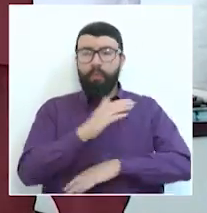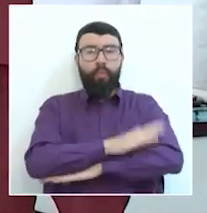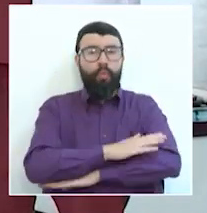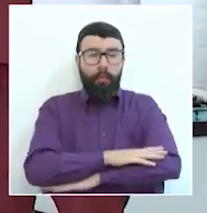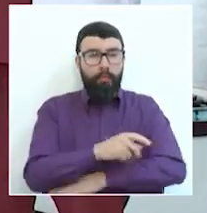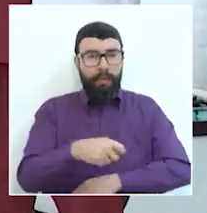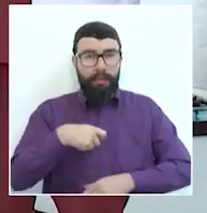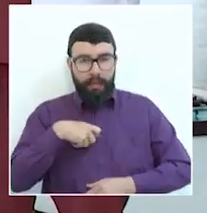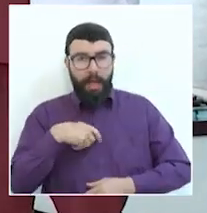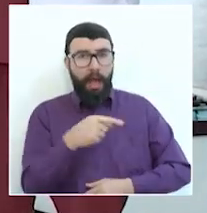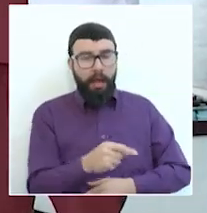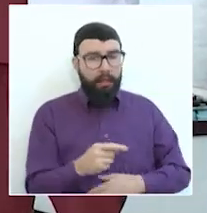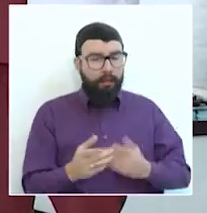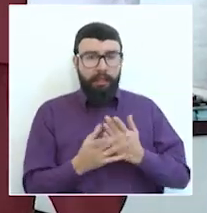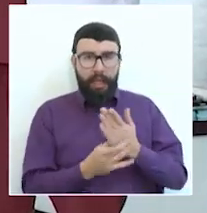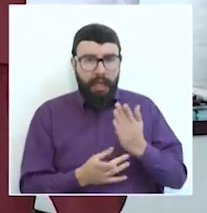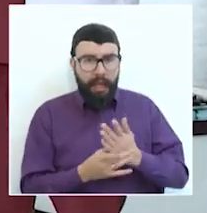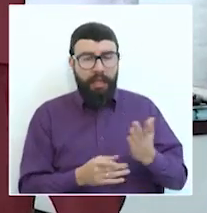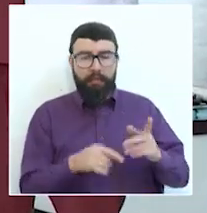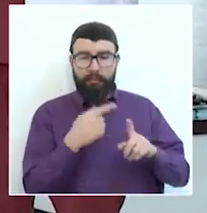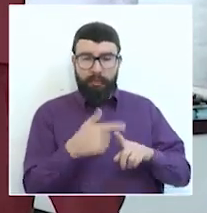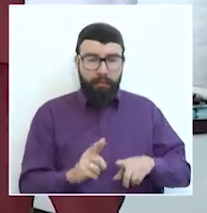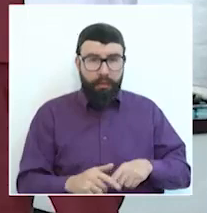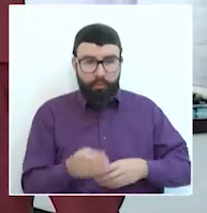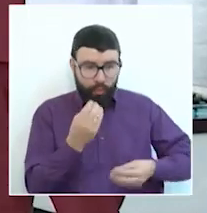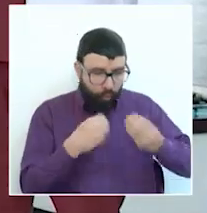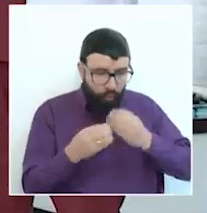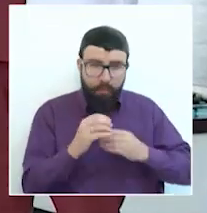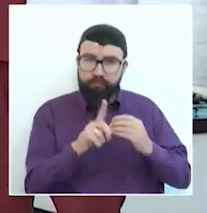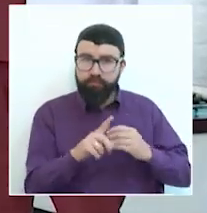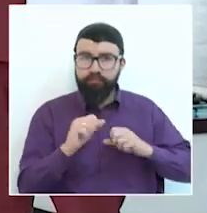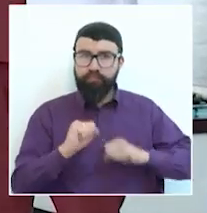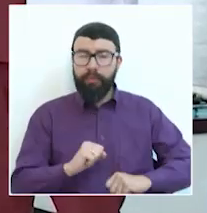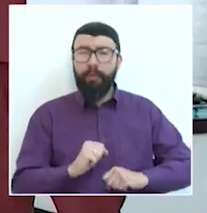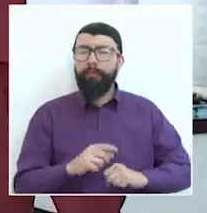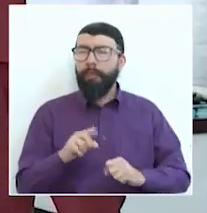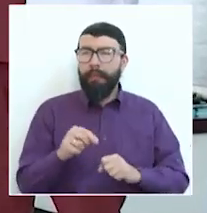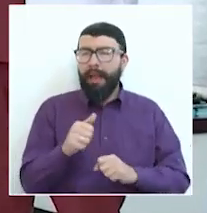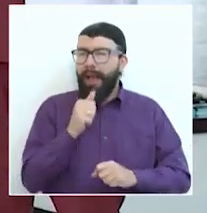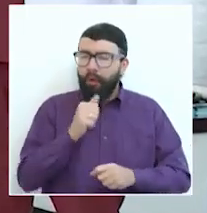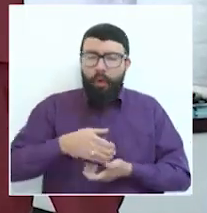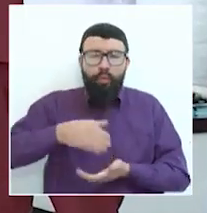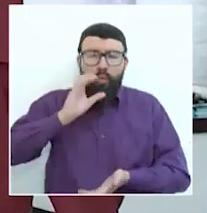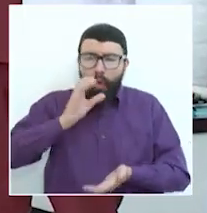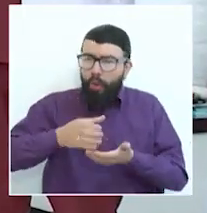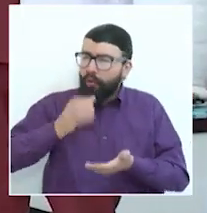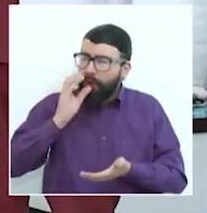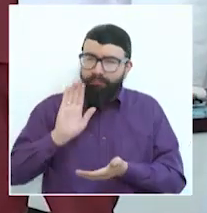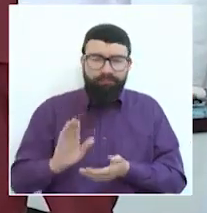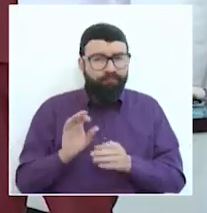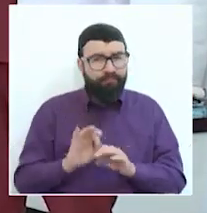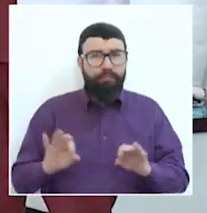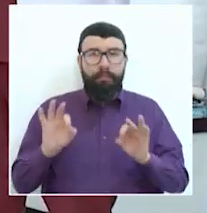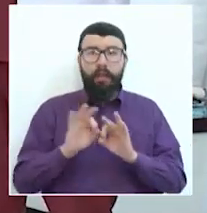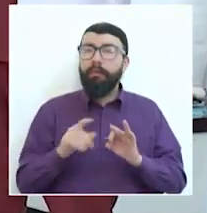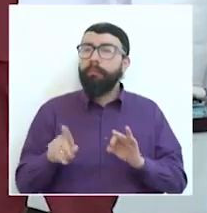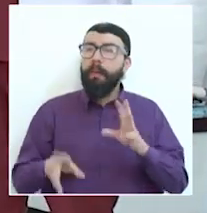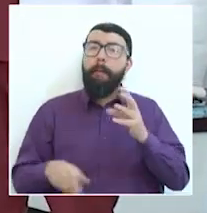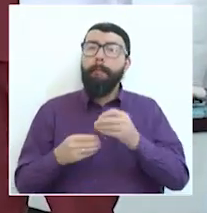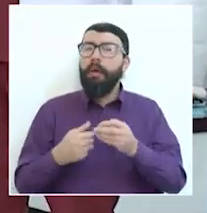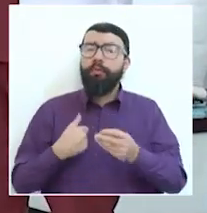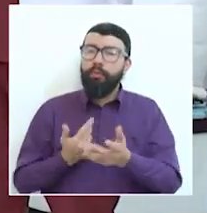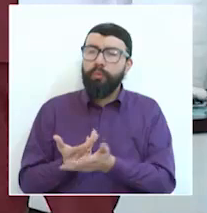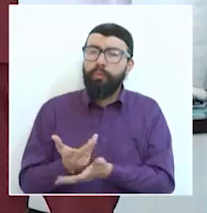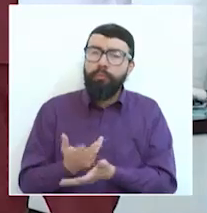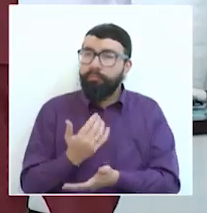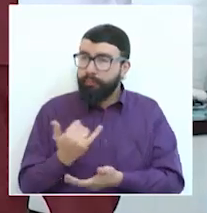grasas, carbohidratos y proteína. Primero que todo, una buena hidratación también. Luego de eso recomendaría, para